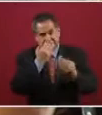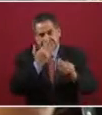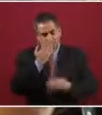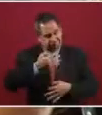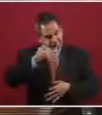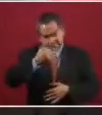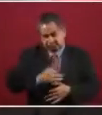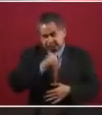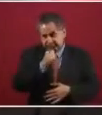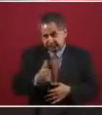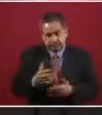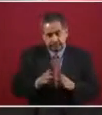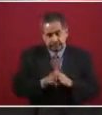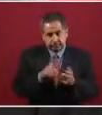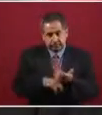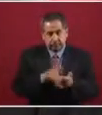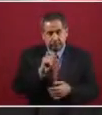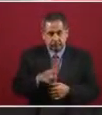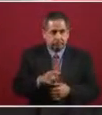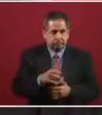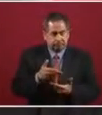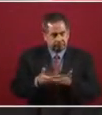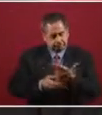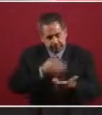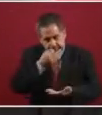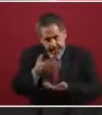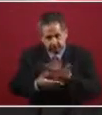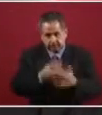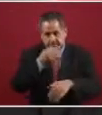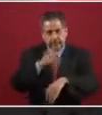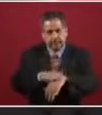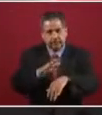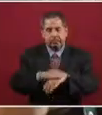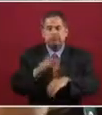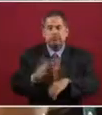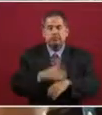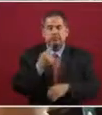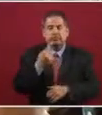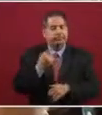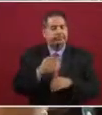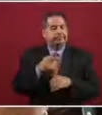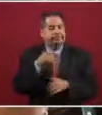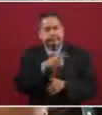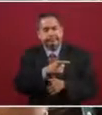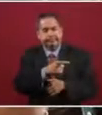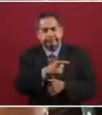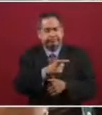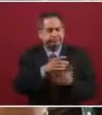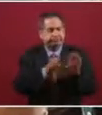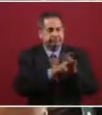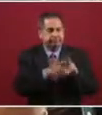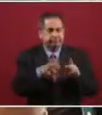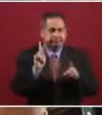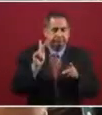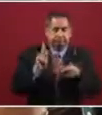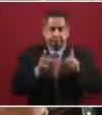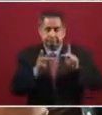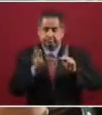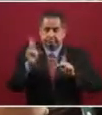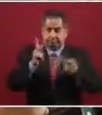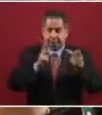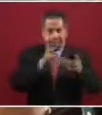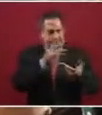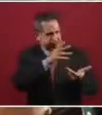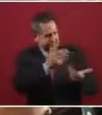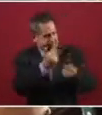digno que digamos. También yo le tengo que decir esta parte, porque pues ponen muchas trabas para que uno pueda